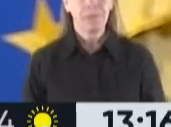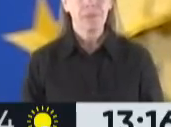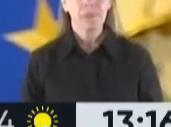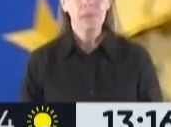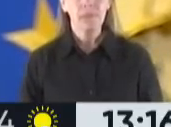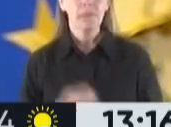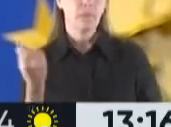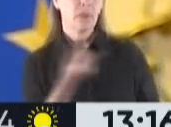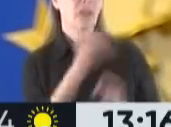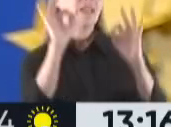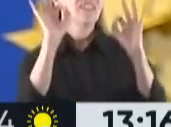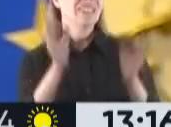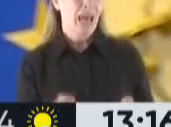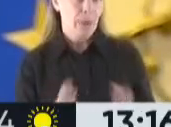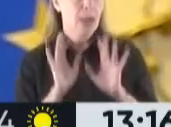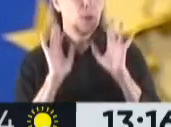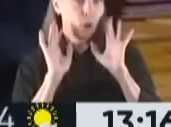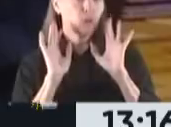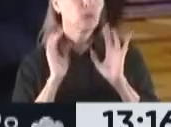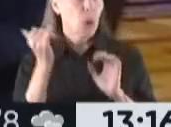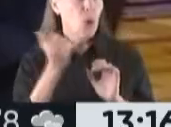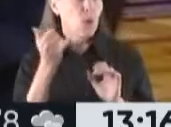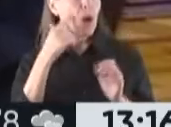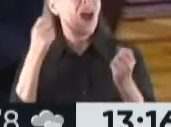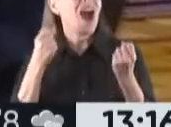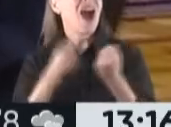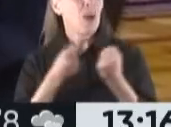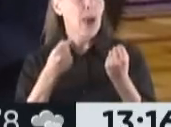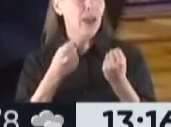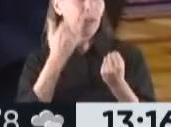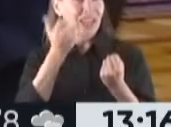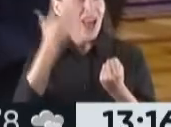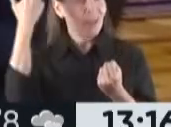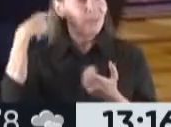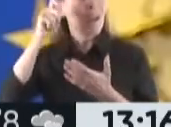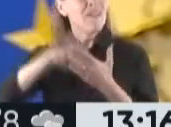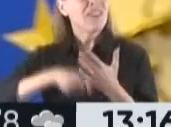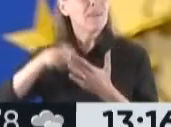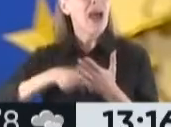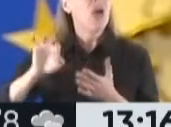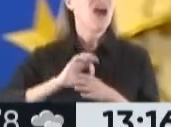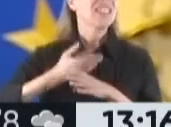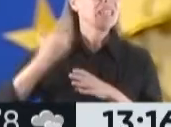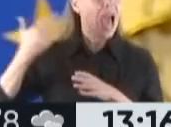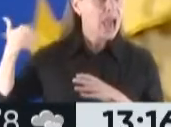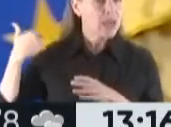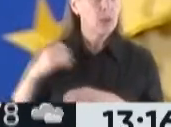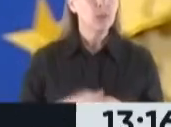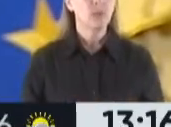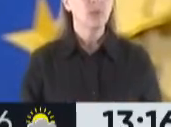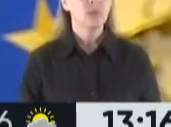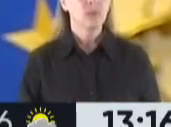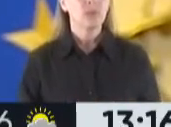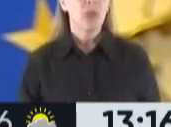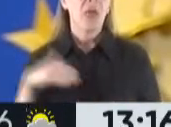Todos sabemos que hubo un principio de acuerdo firmado ya hace unos años,